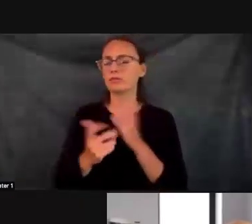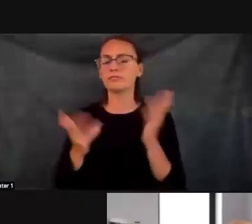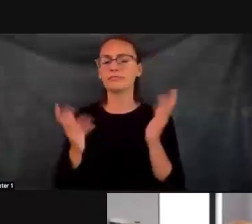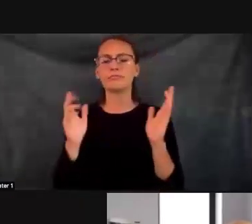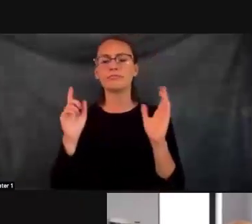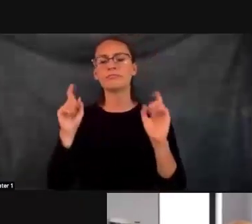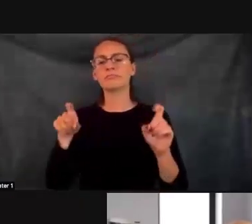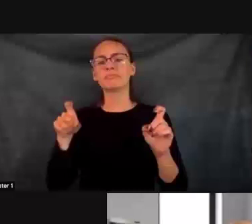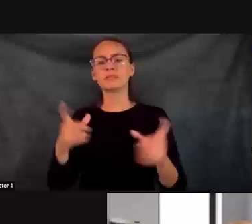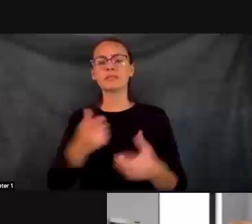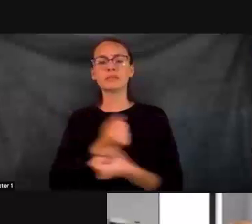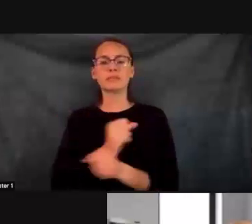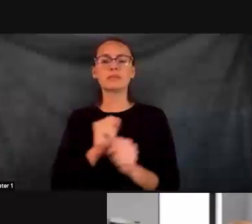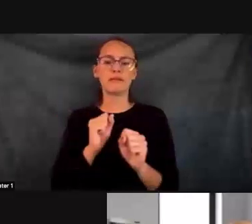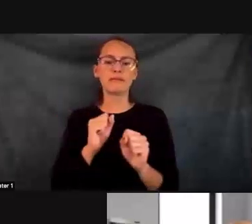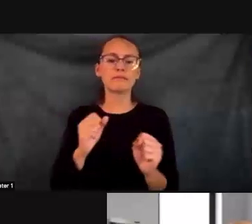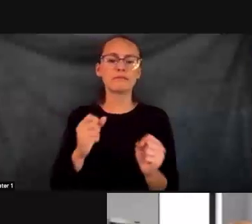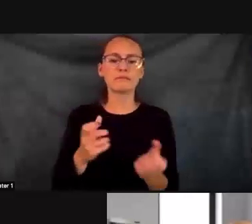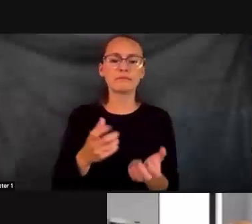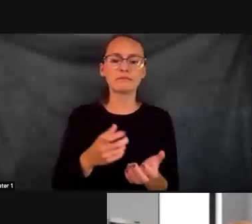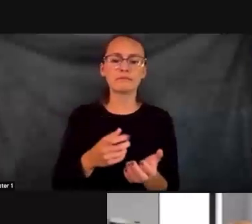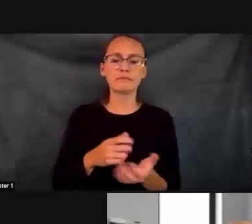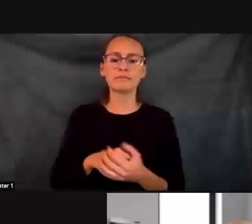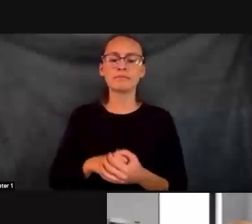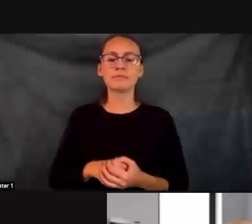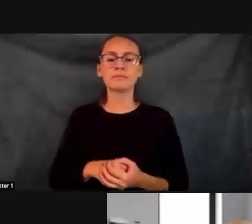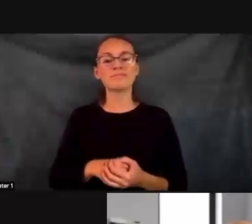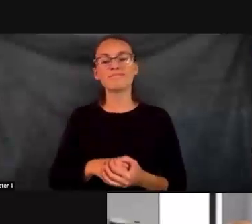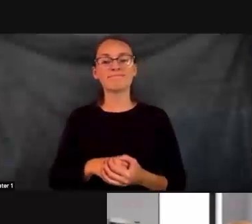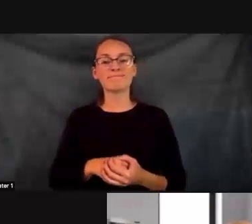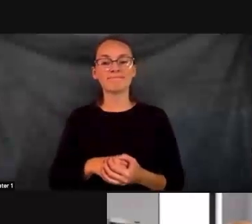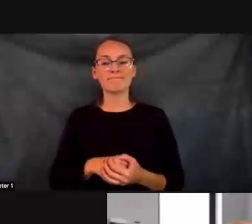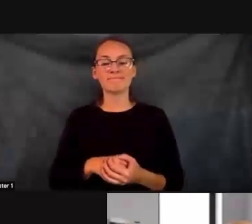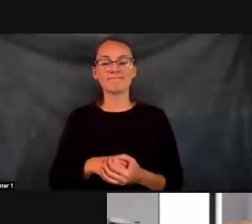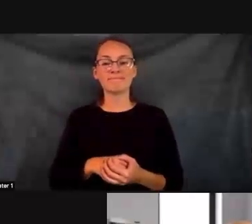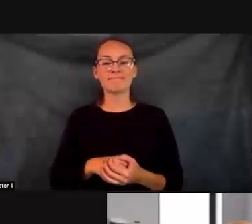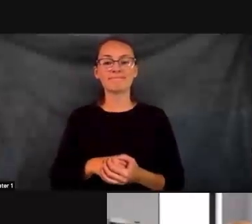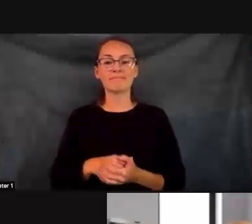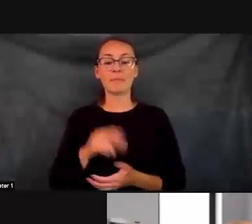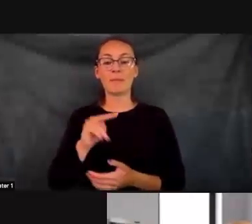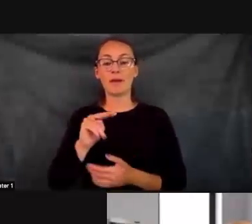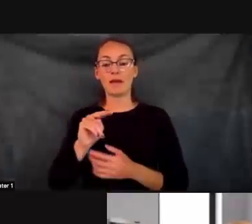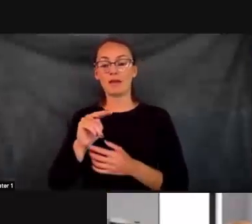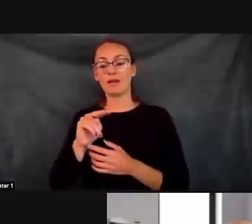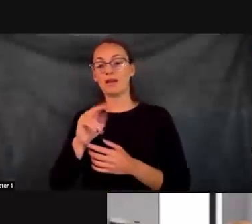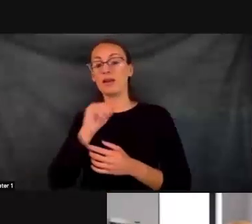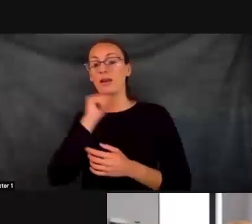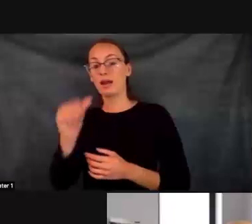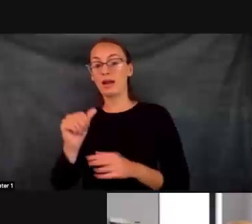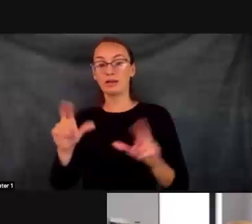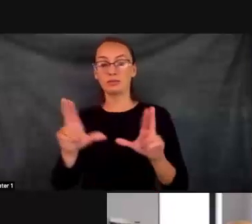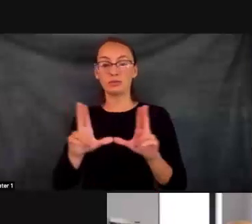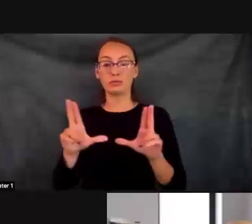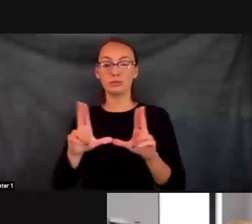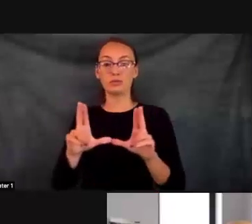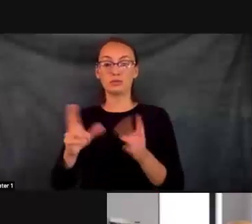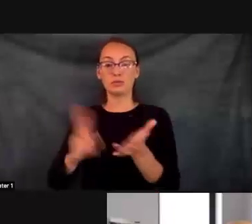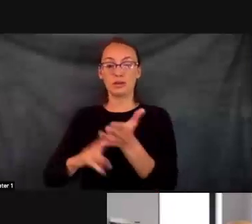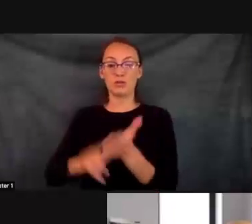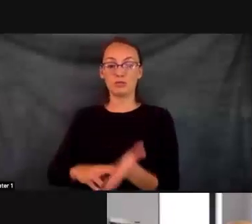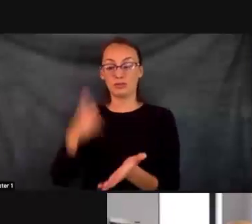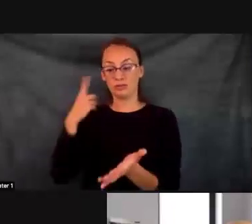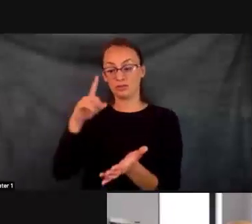usando contratistas no del sindicato. Pero ¿qué pasa cuando no tiene trabajadores que no son